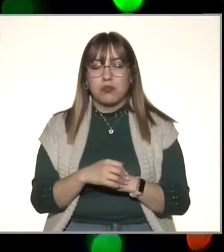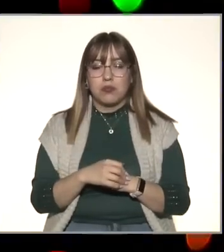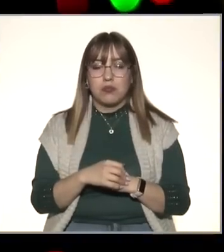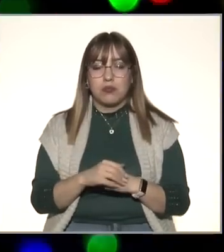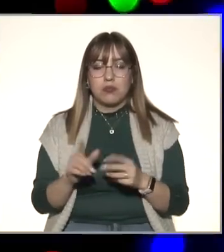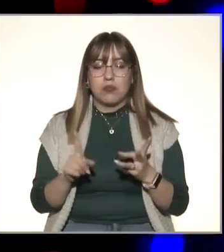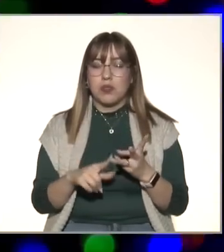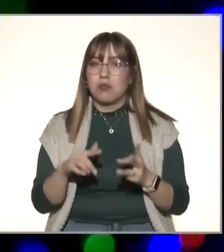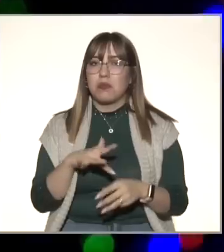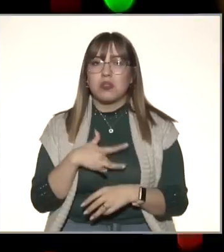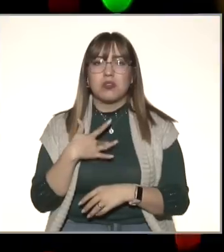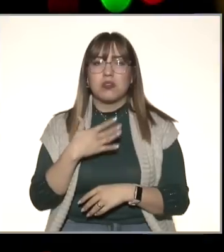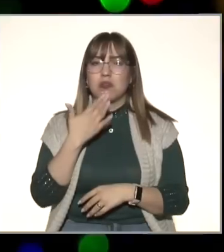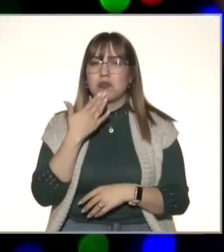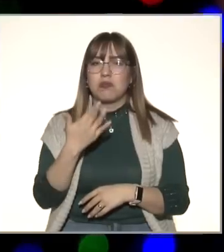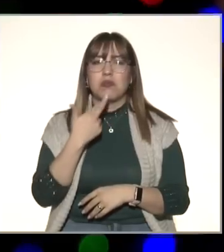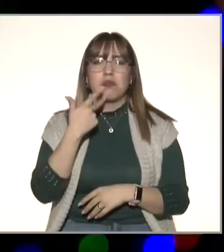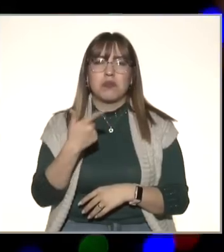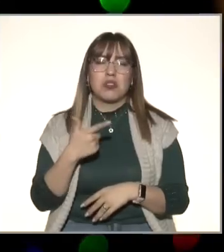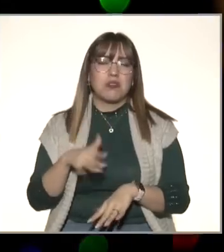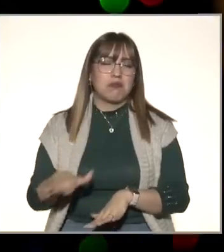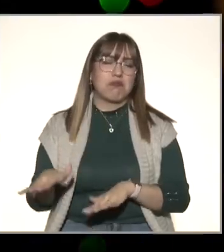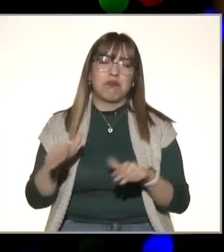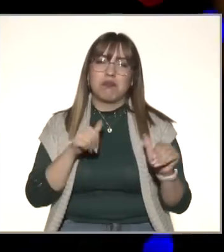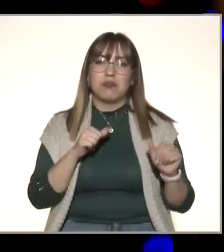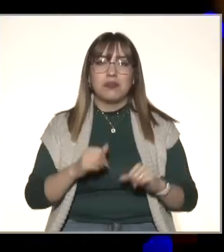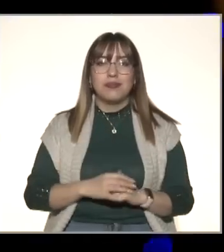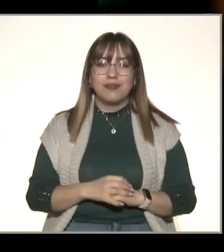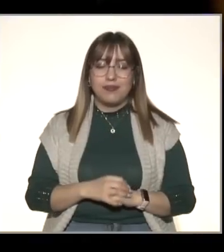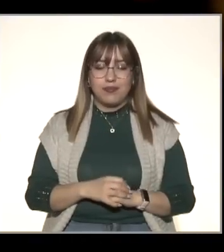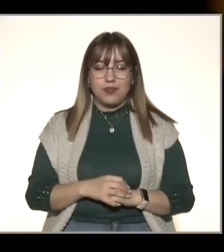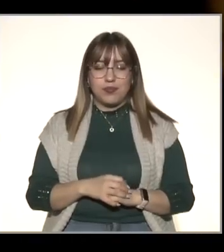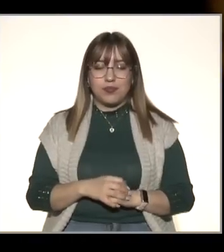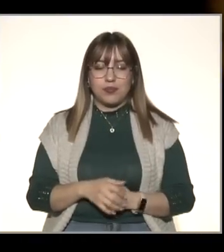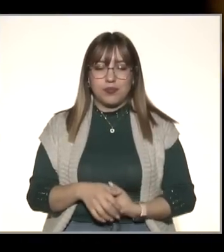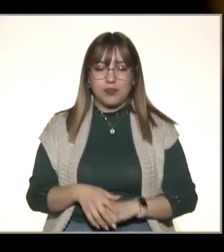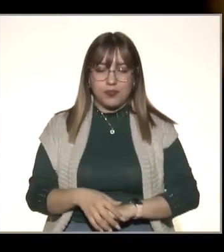mucho mejor así de esa manera.